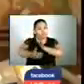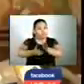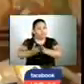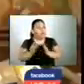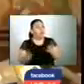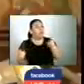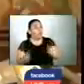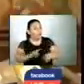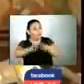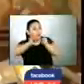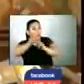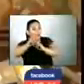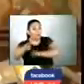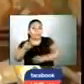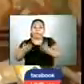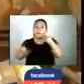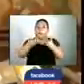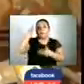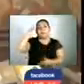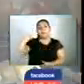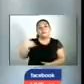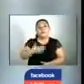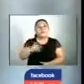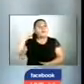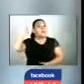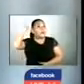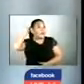cambios se tienen previstos según la comisionada presidencial.